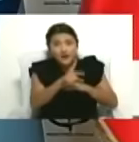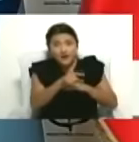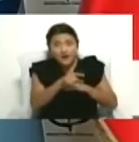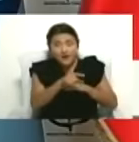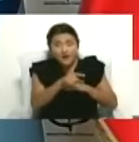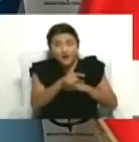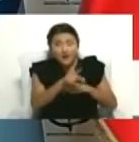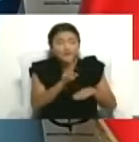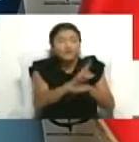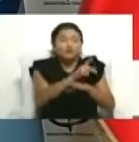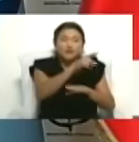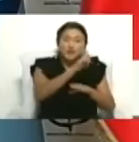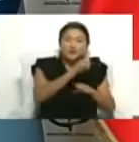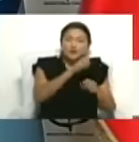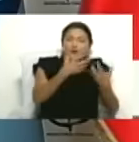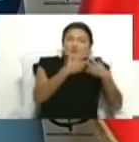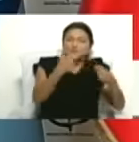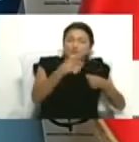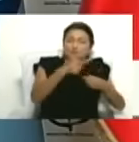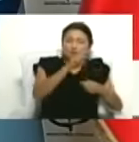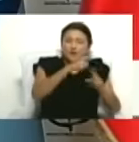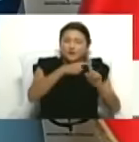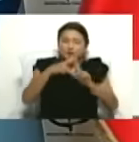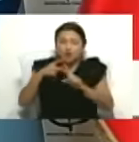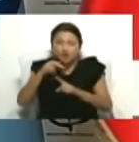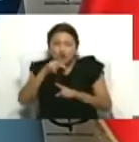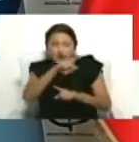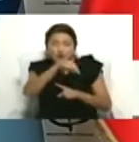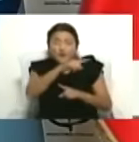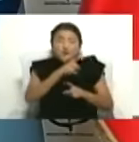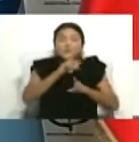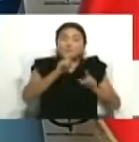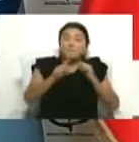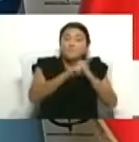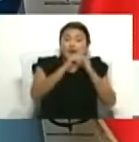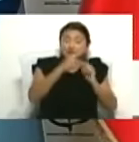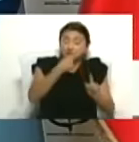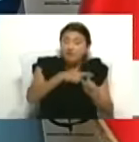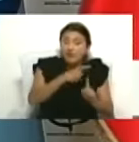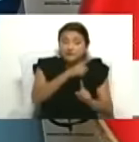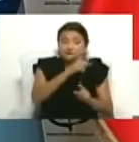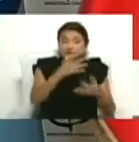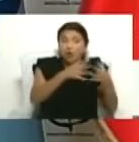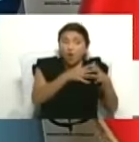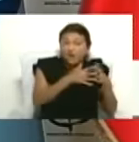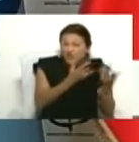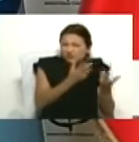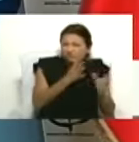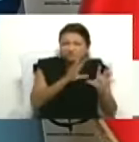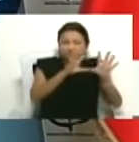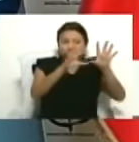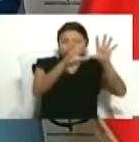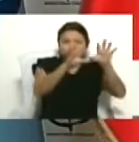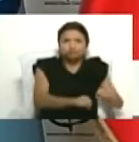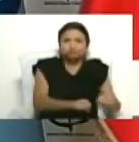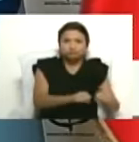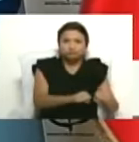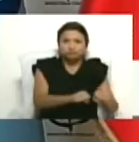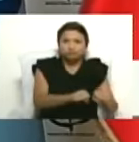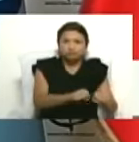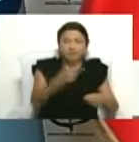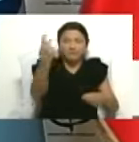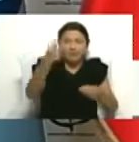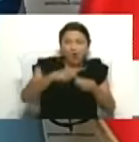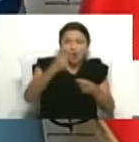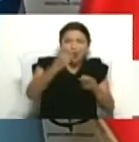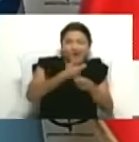ExxonMobil y los Estados Unidos de América es algo similar, apoderarse de recursos que son de